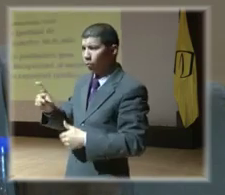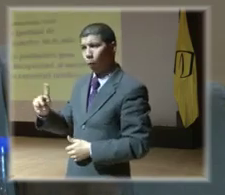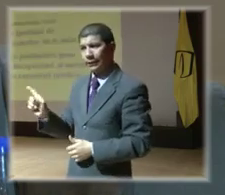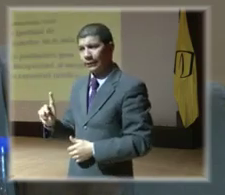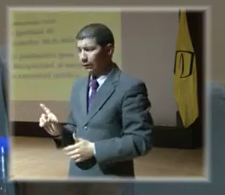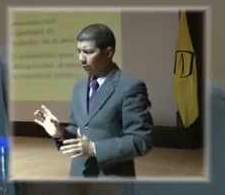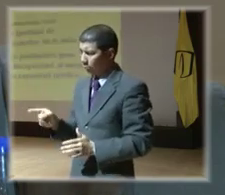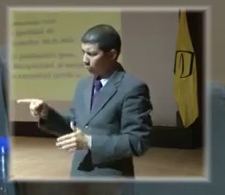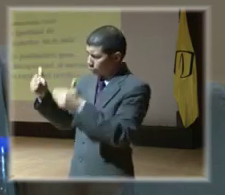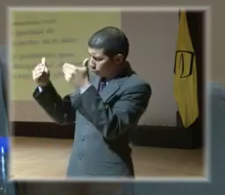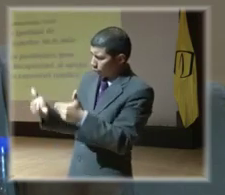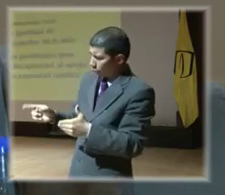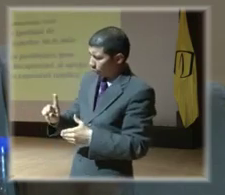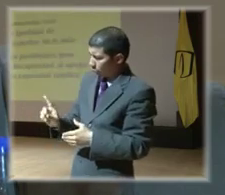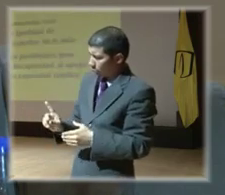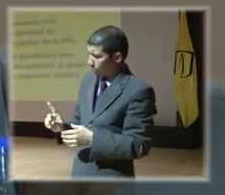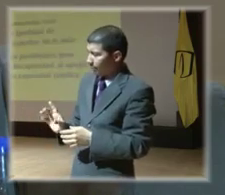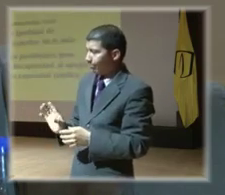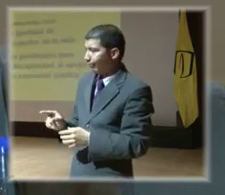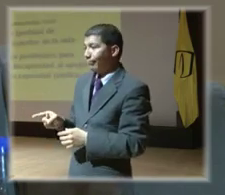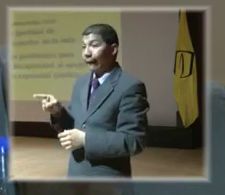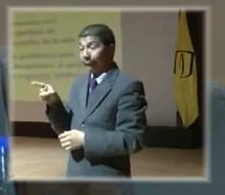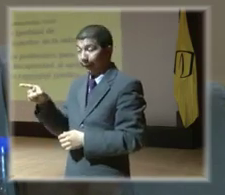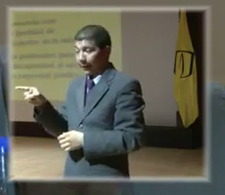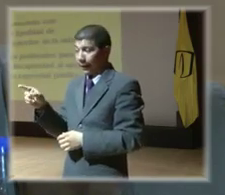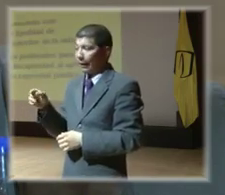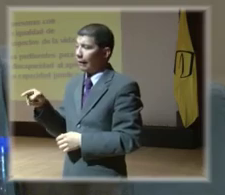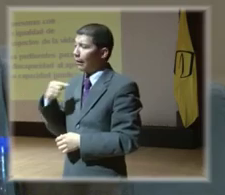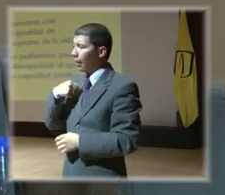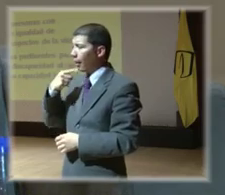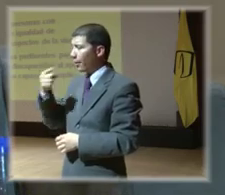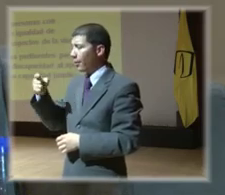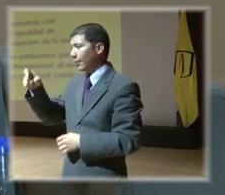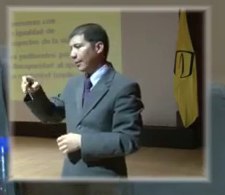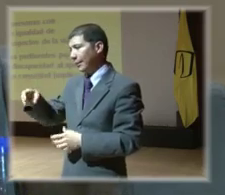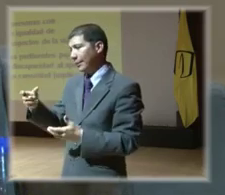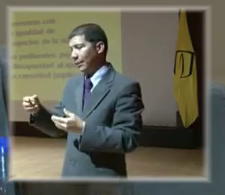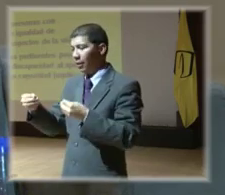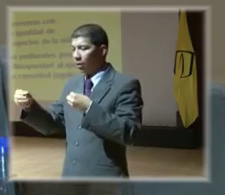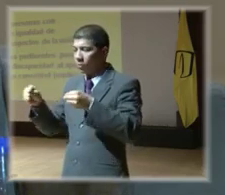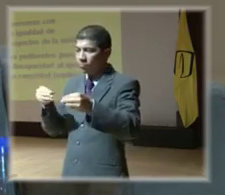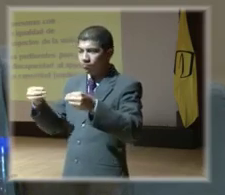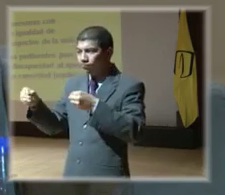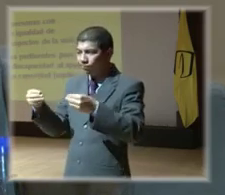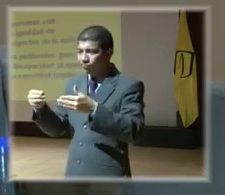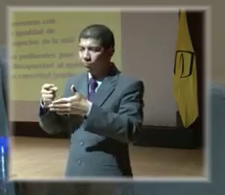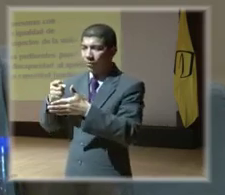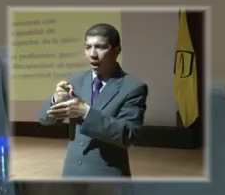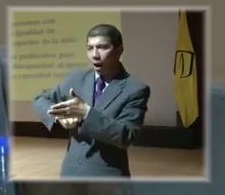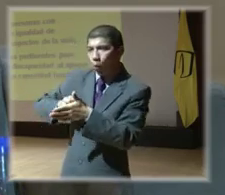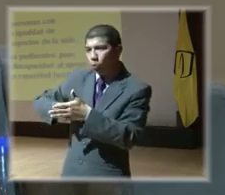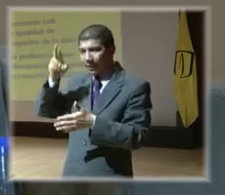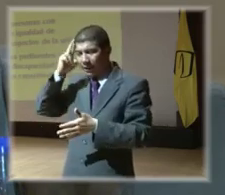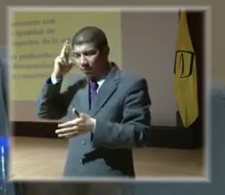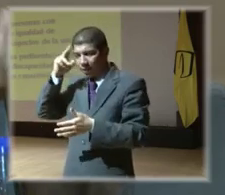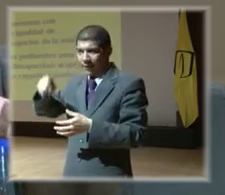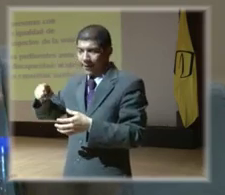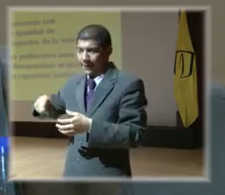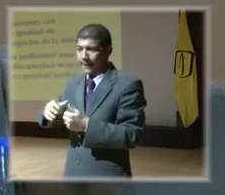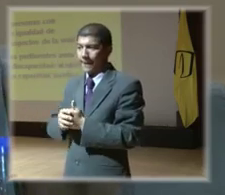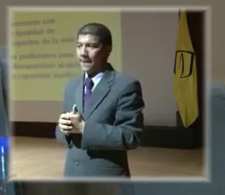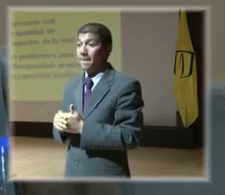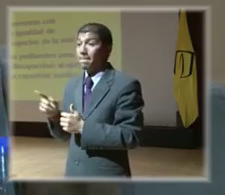con discapacidad, por lo tanto, en estricto sentido, si uno se atiene a la literalidad de la convención, no le correspondería, ¿no? Pero hicimos un trabajo